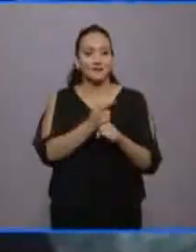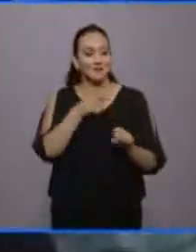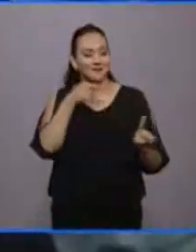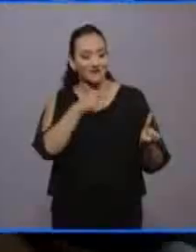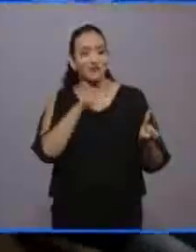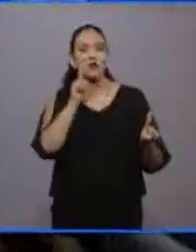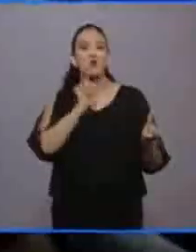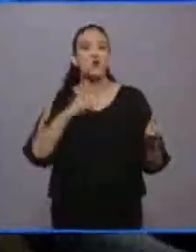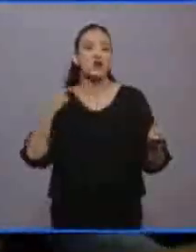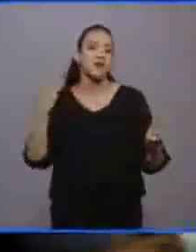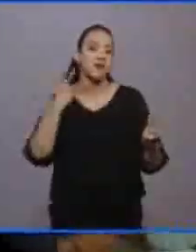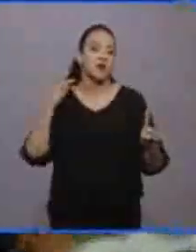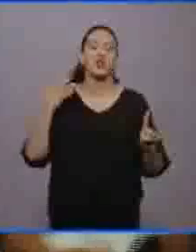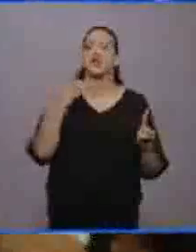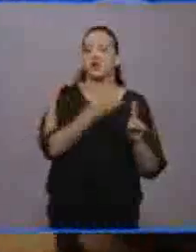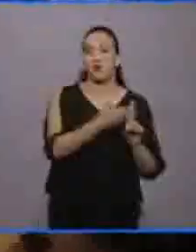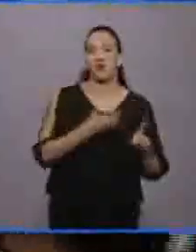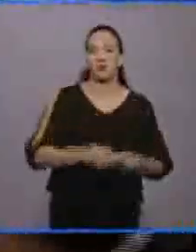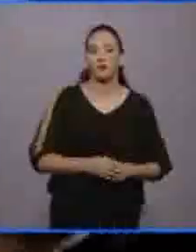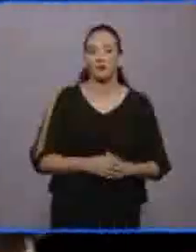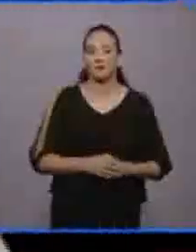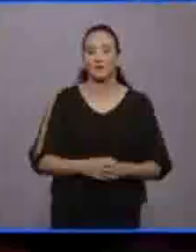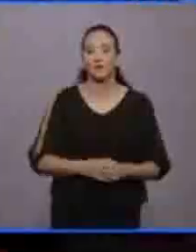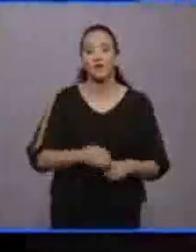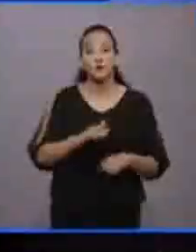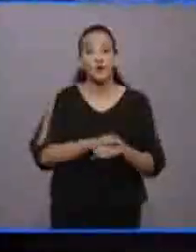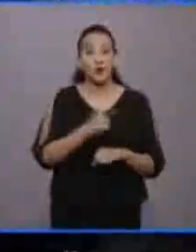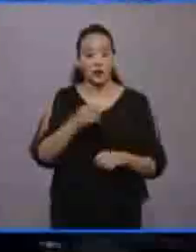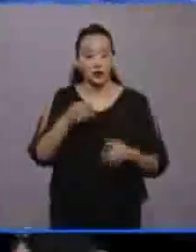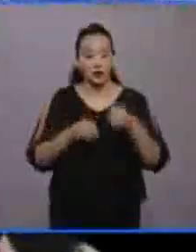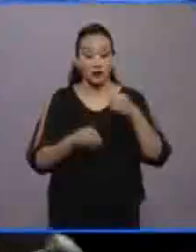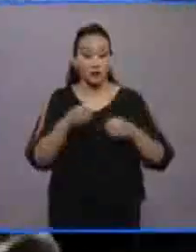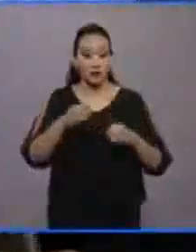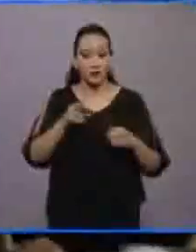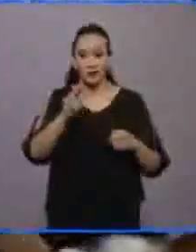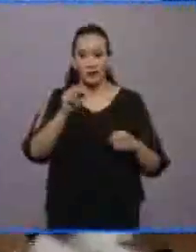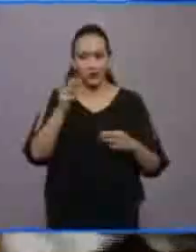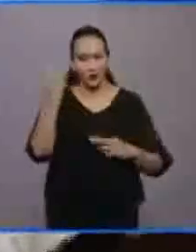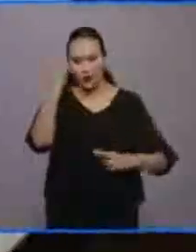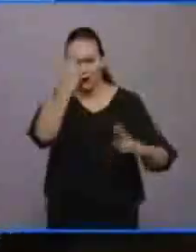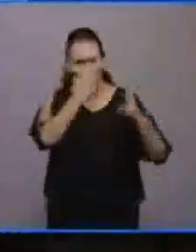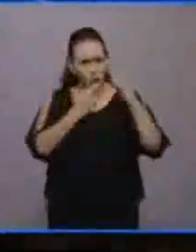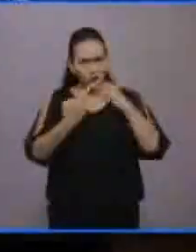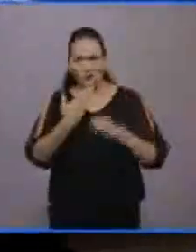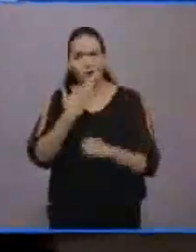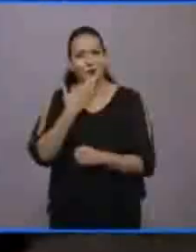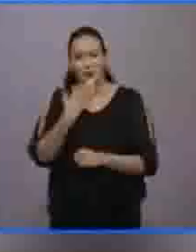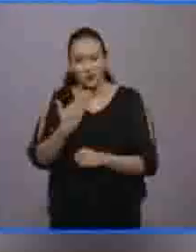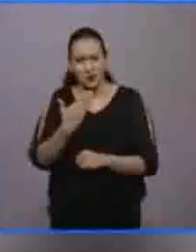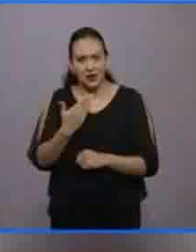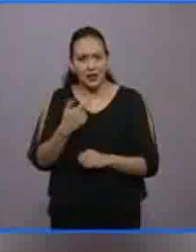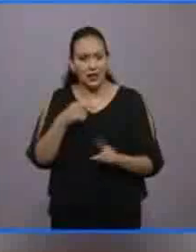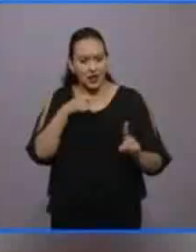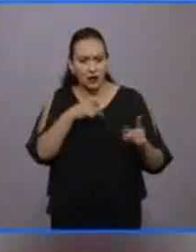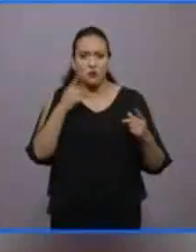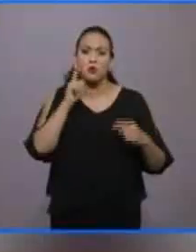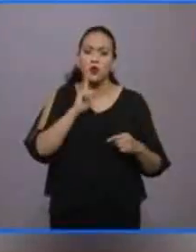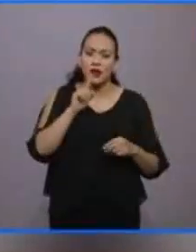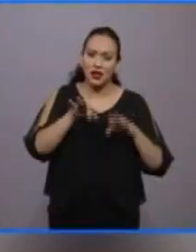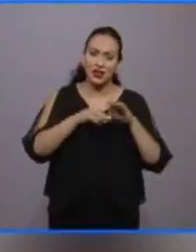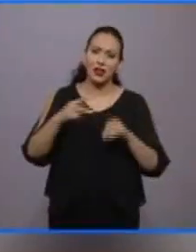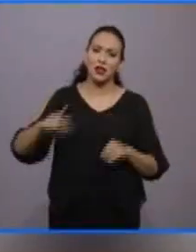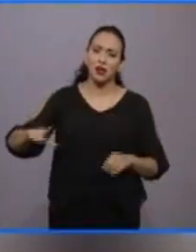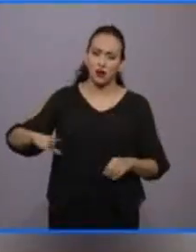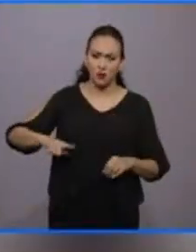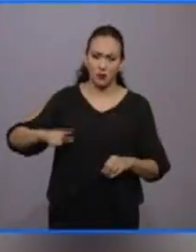política de género en su contra. Lo anterior, pues el tribunal local no analizó a profundidad que la funcionaria aún considera que